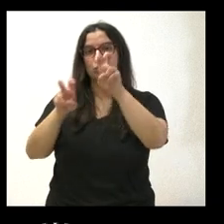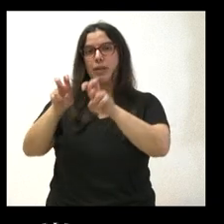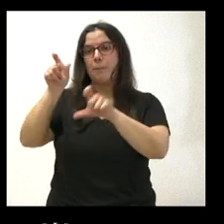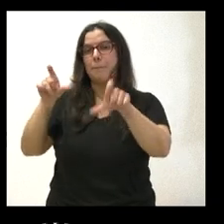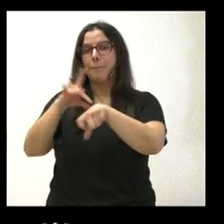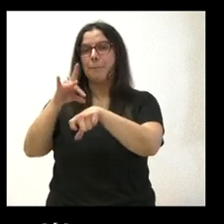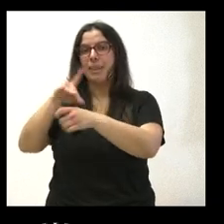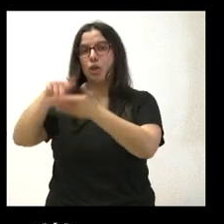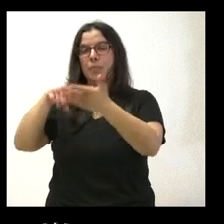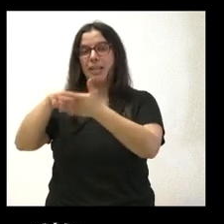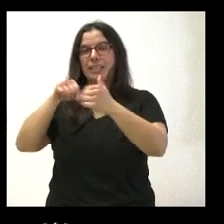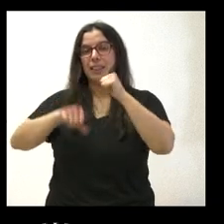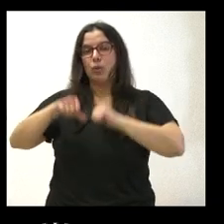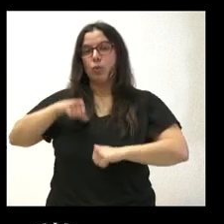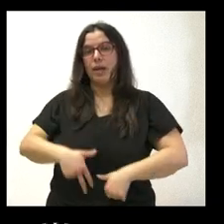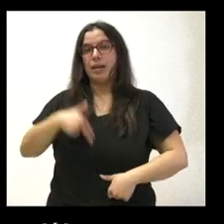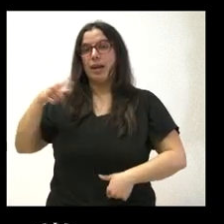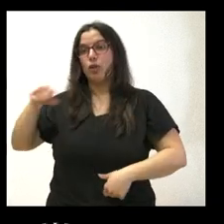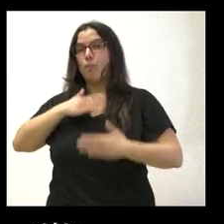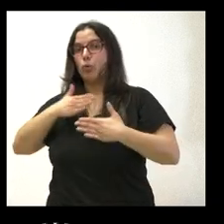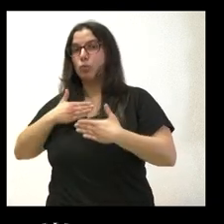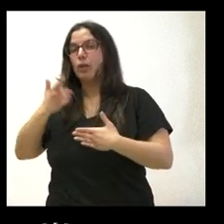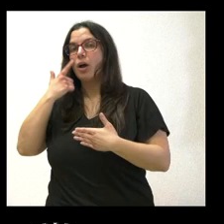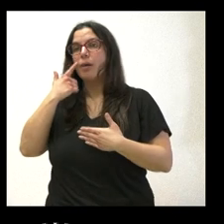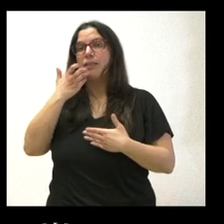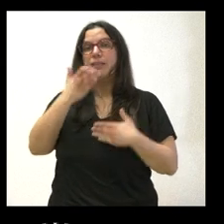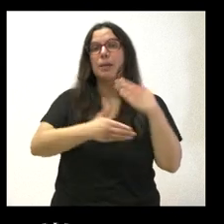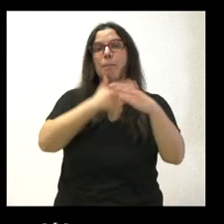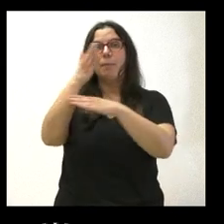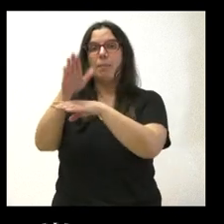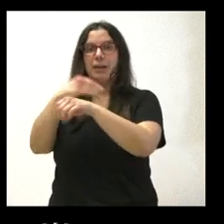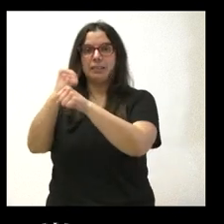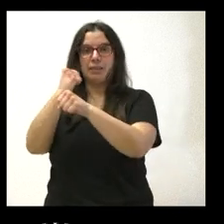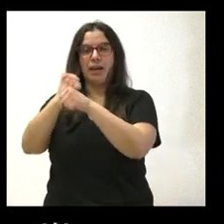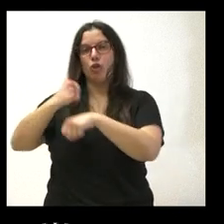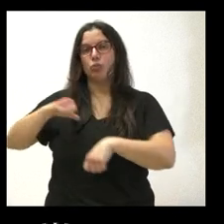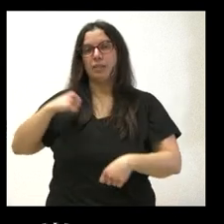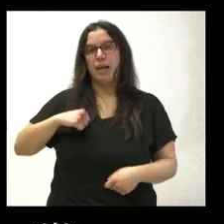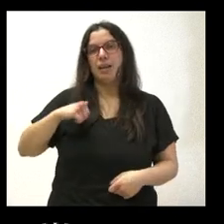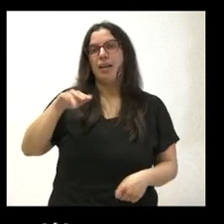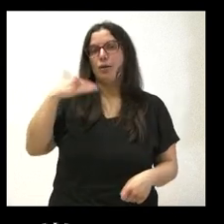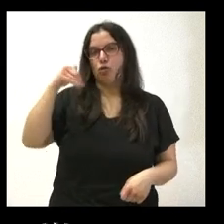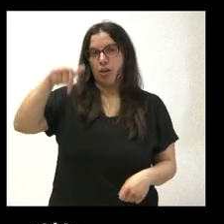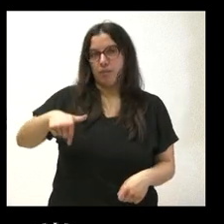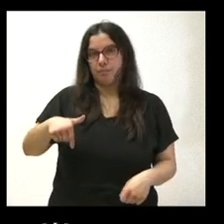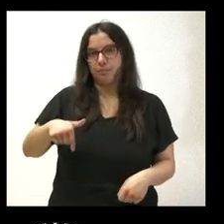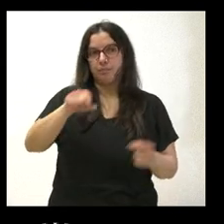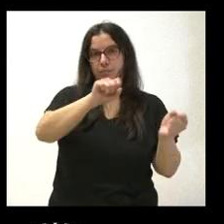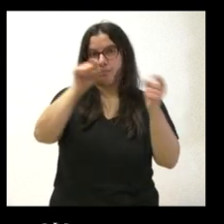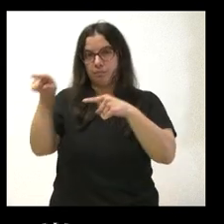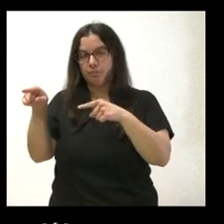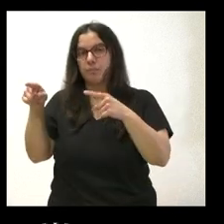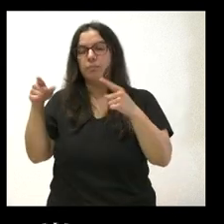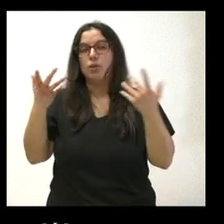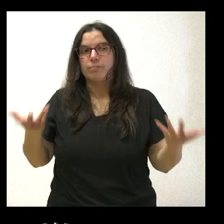de cirugía general para prestar servicios en el hospital Santa Bárbara de de aquí de Soria H la cuestión es que